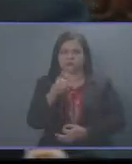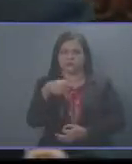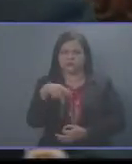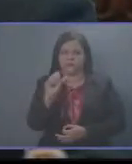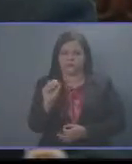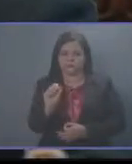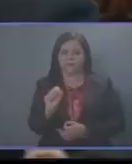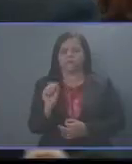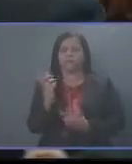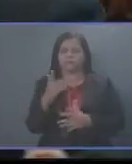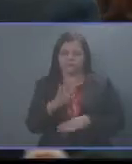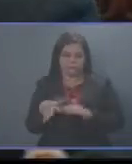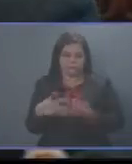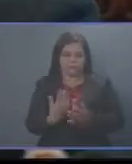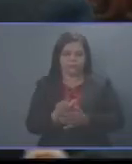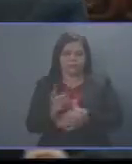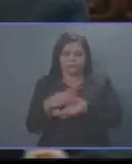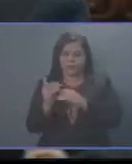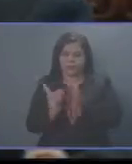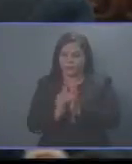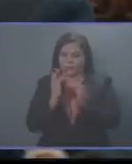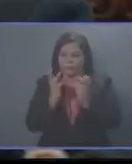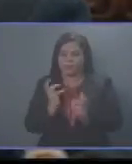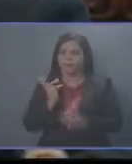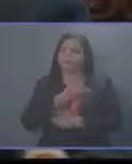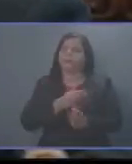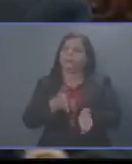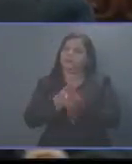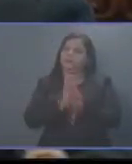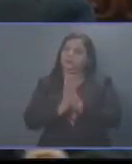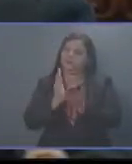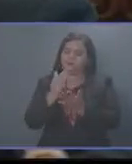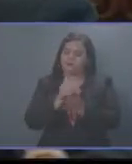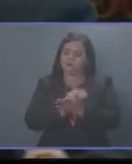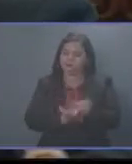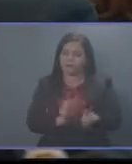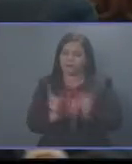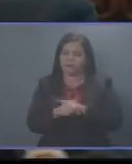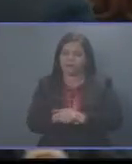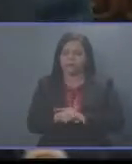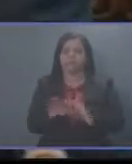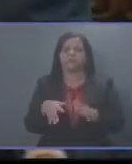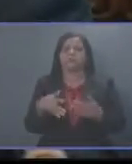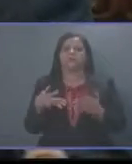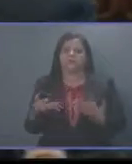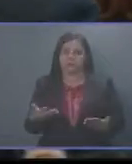distintos grupos parlamentarios. En este momento le solicito que se haga la modificación de agenda para